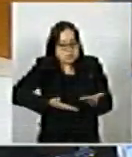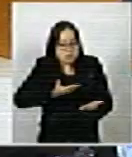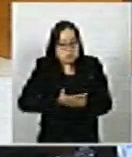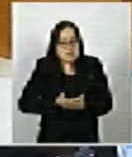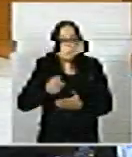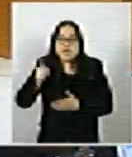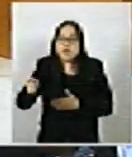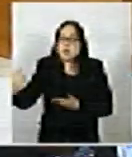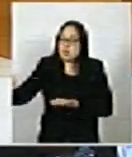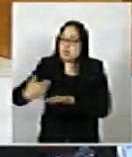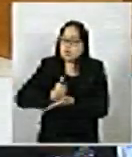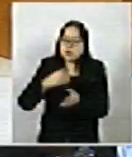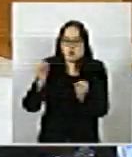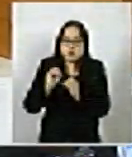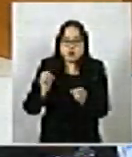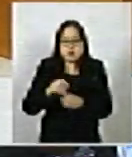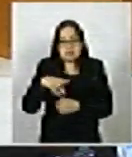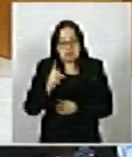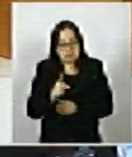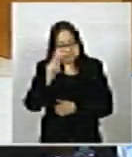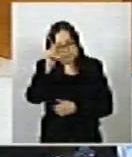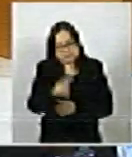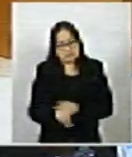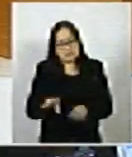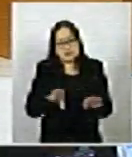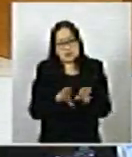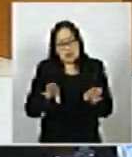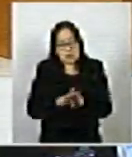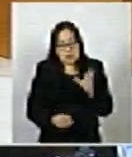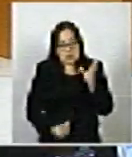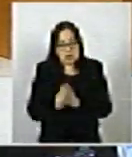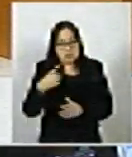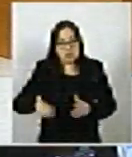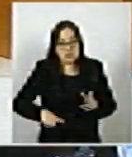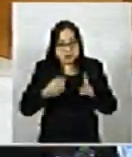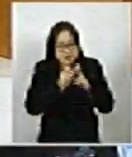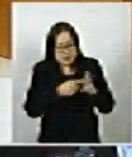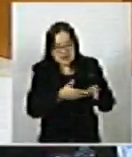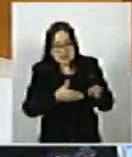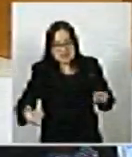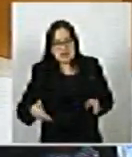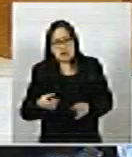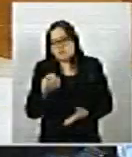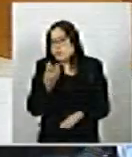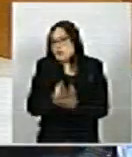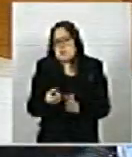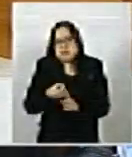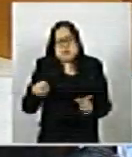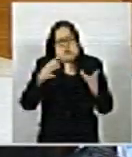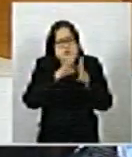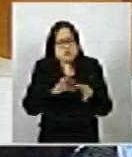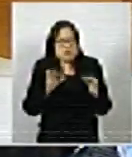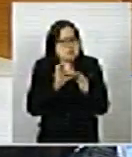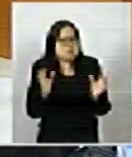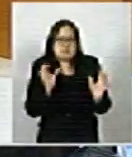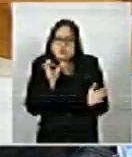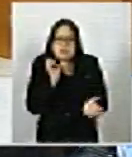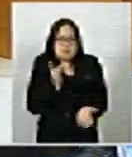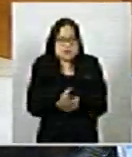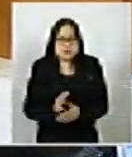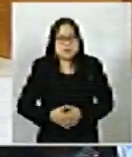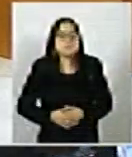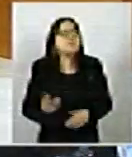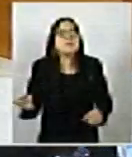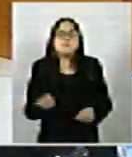giro de nuevo es la manera pasiva de comenzar o gobierno no hablan en términos prácticos de estado además qué